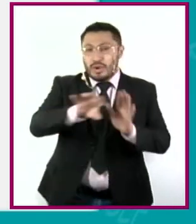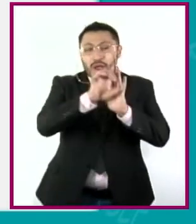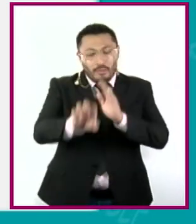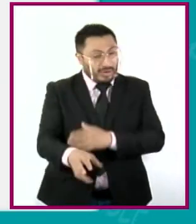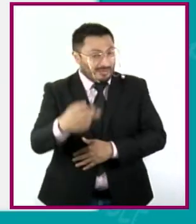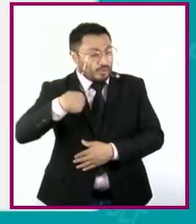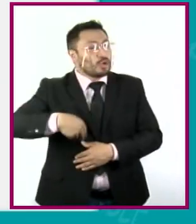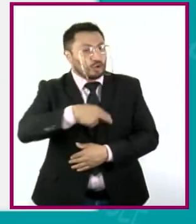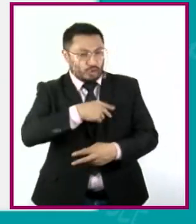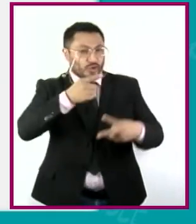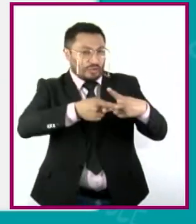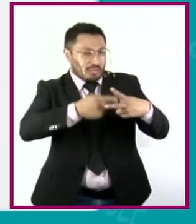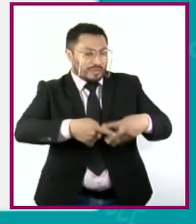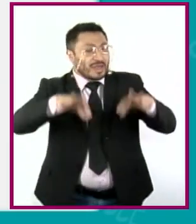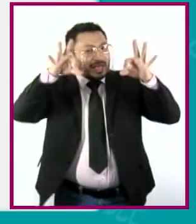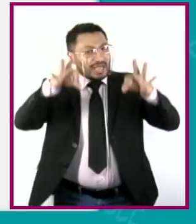formal,